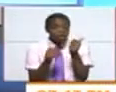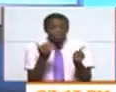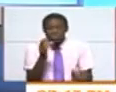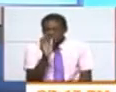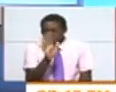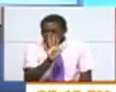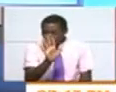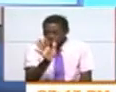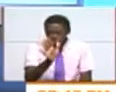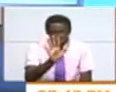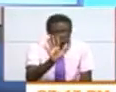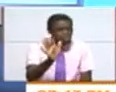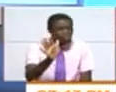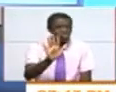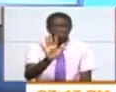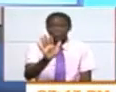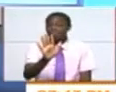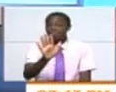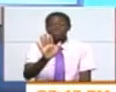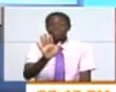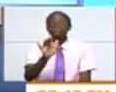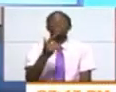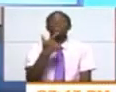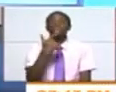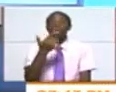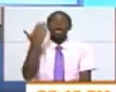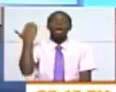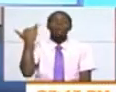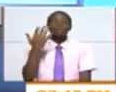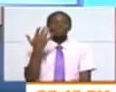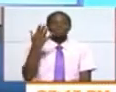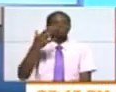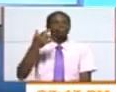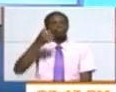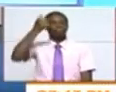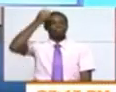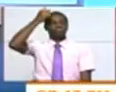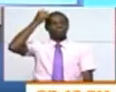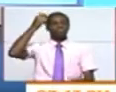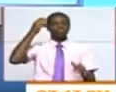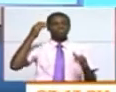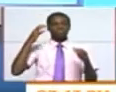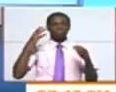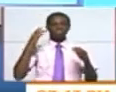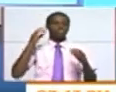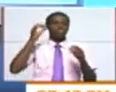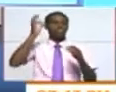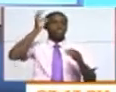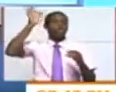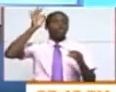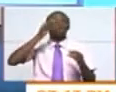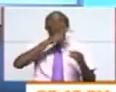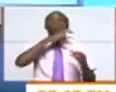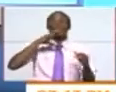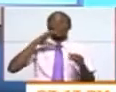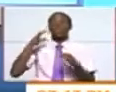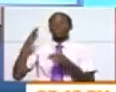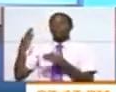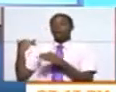No. Todo tiene, como diría Aristóteles, una causalidad. Causa y efecto.